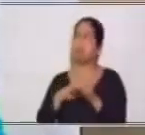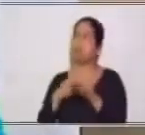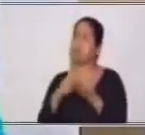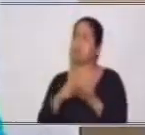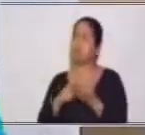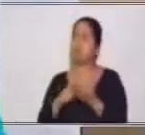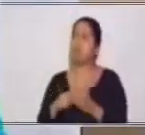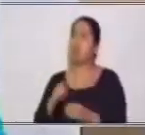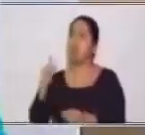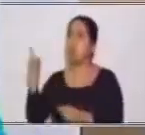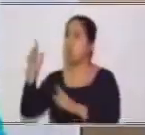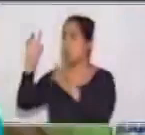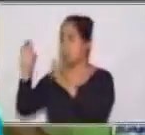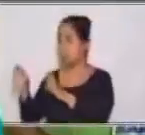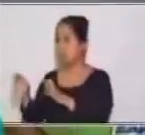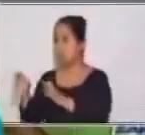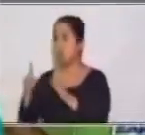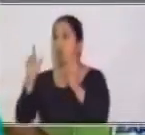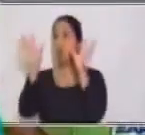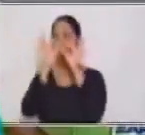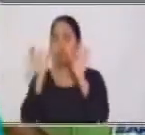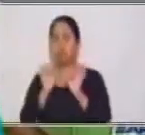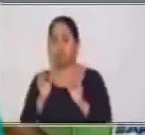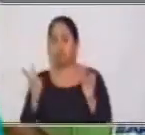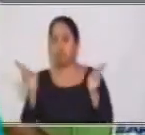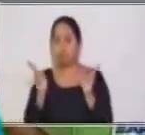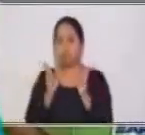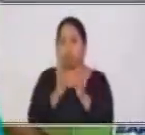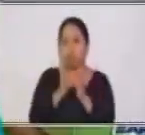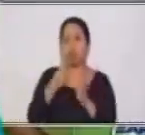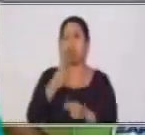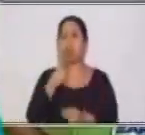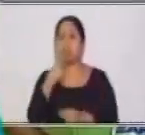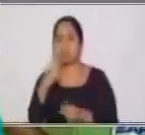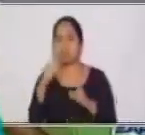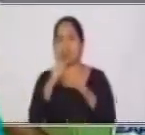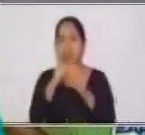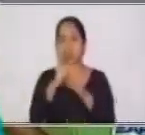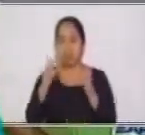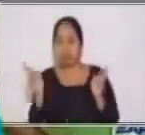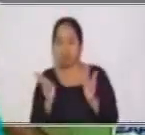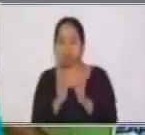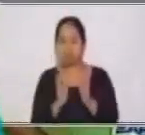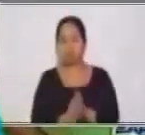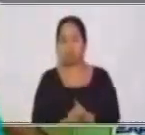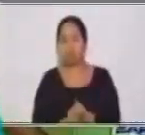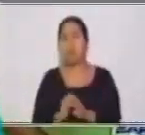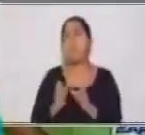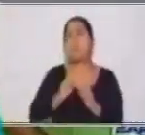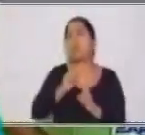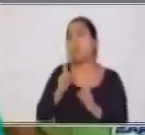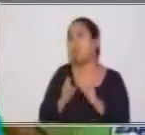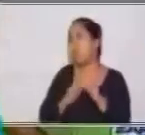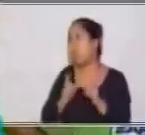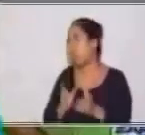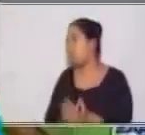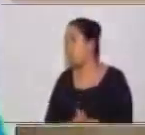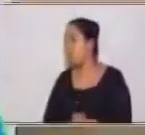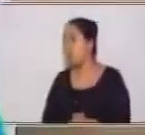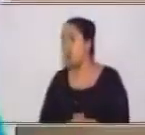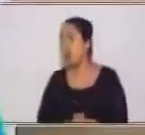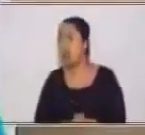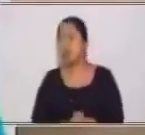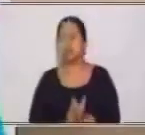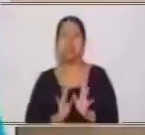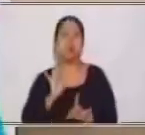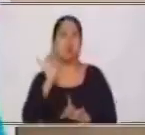corta de escribir estas palabras o este conjunto de palabras. Pregunta ahí si alguno de los